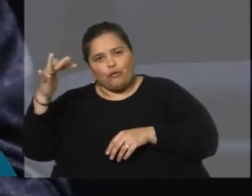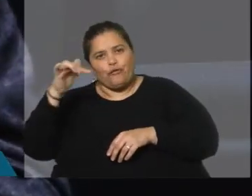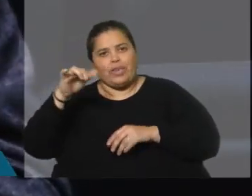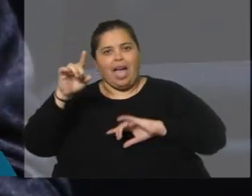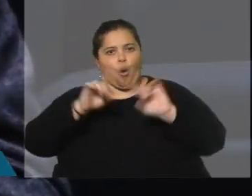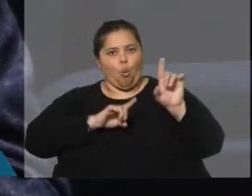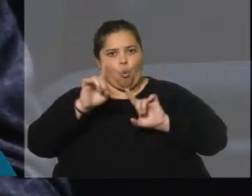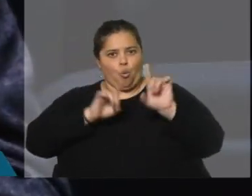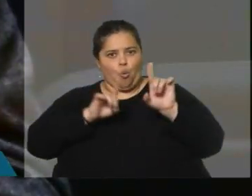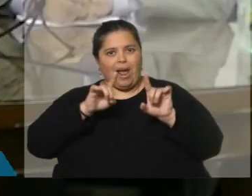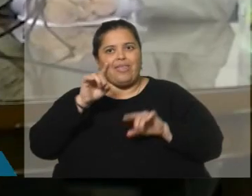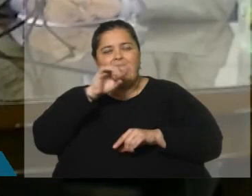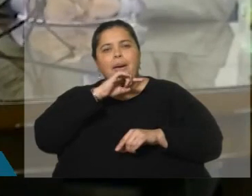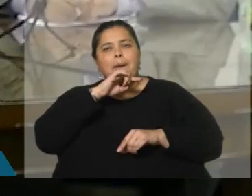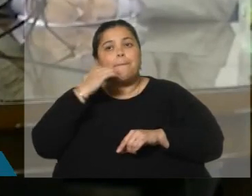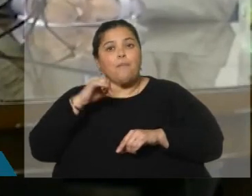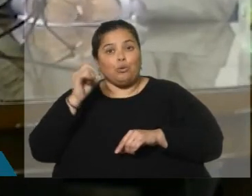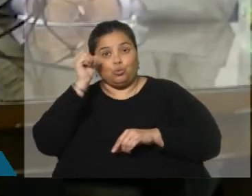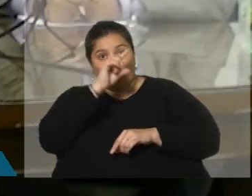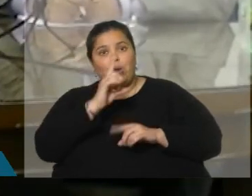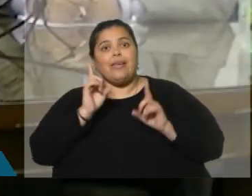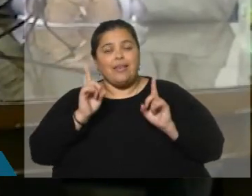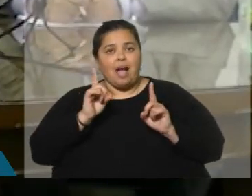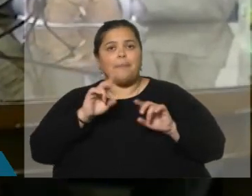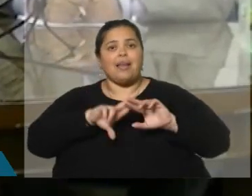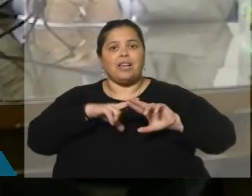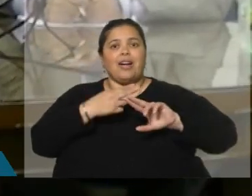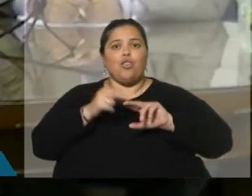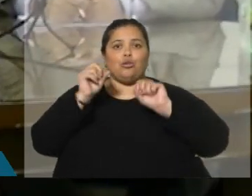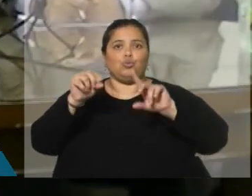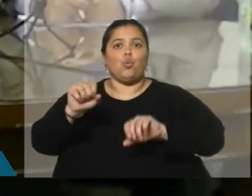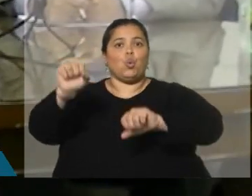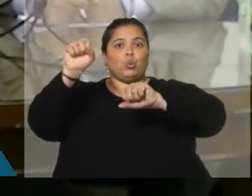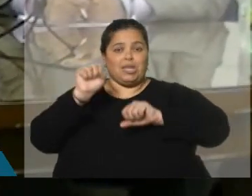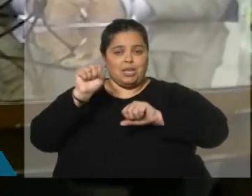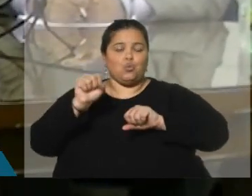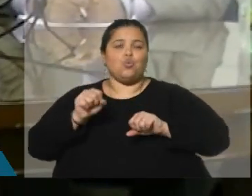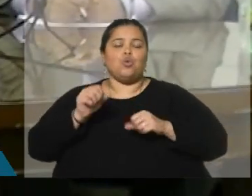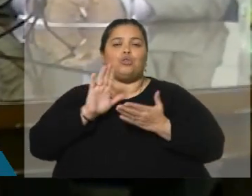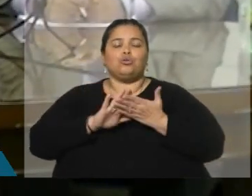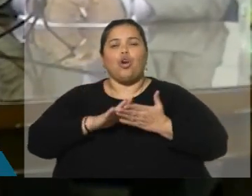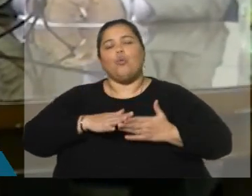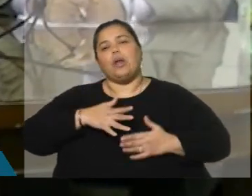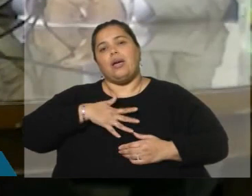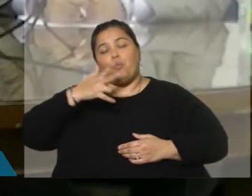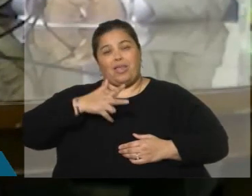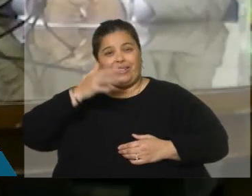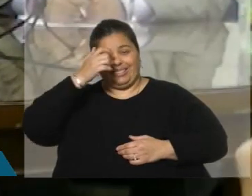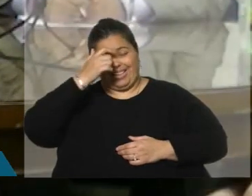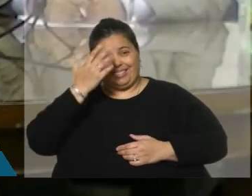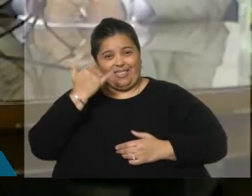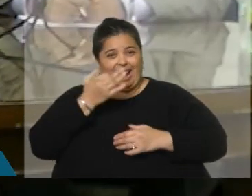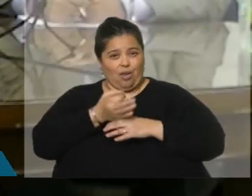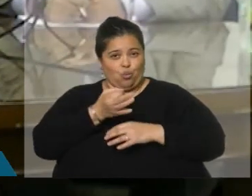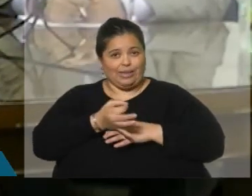lomonosov de Moscú y revalidó el título del licenciado en humanidades Y ciencias de la educación estuvo exiliado entre